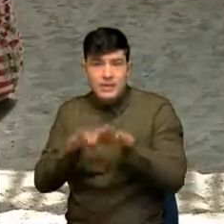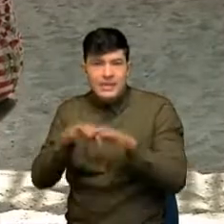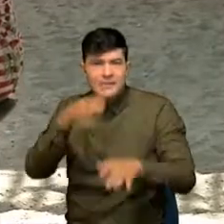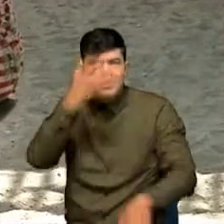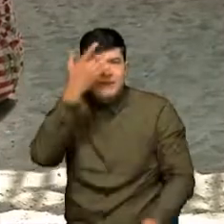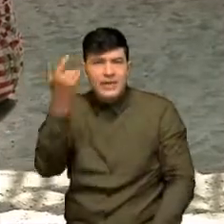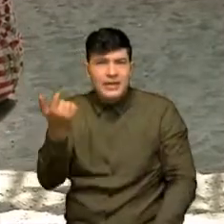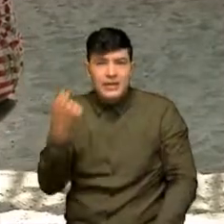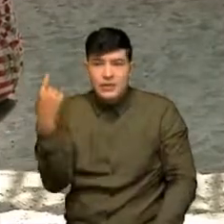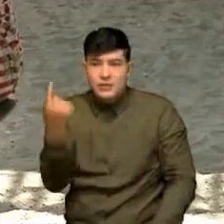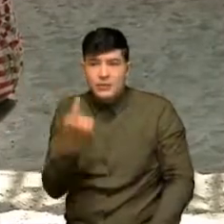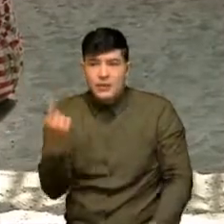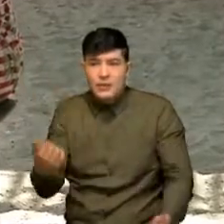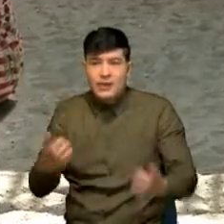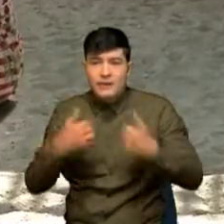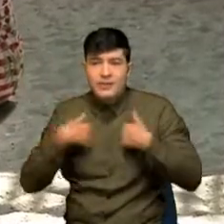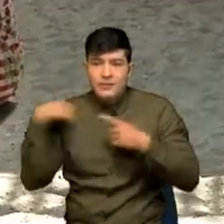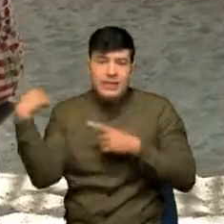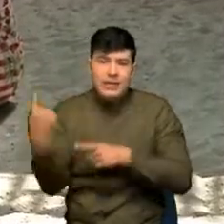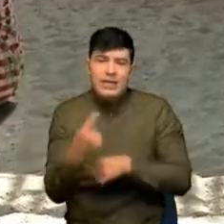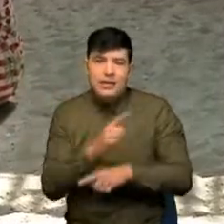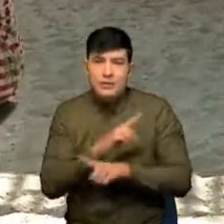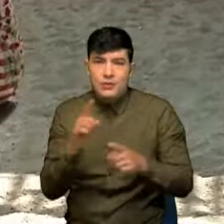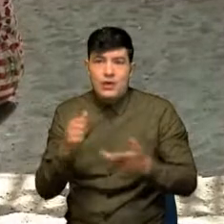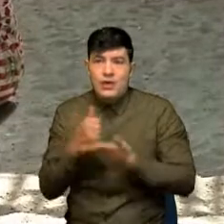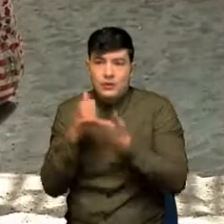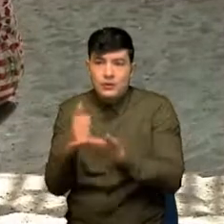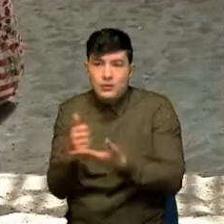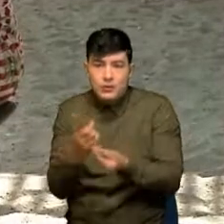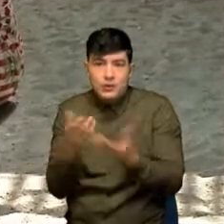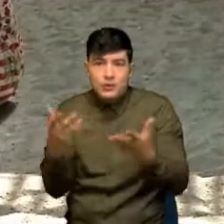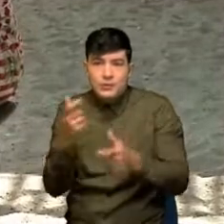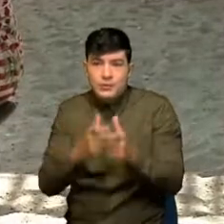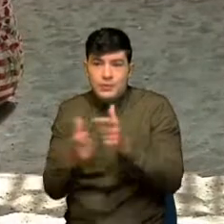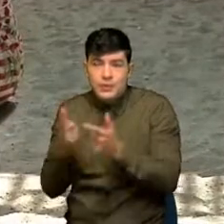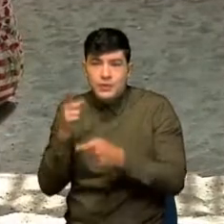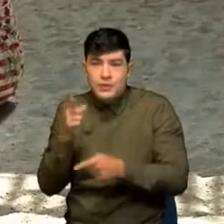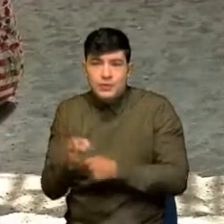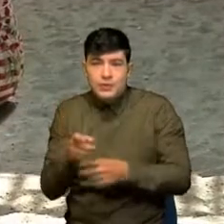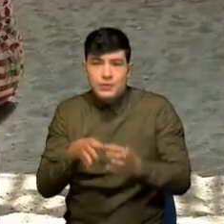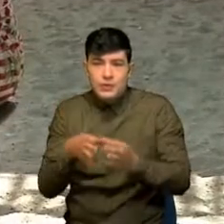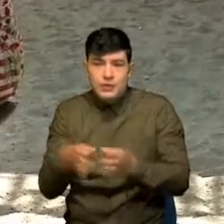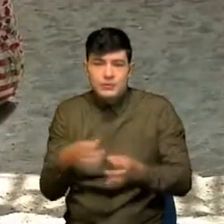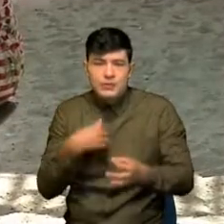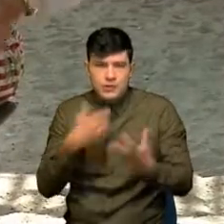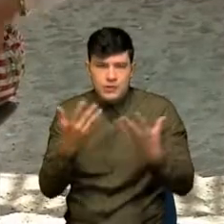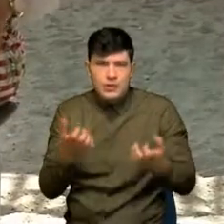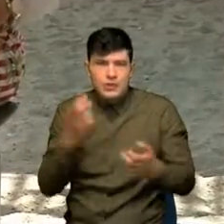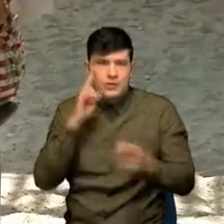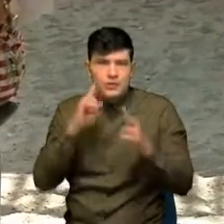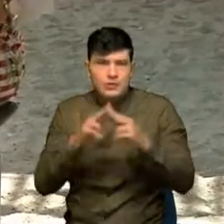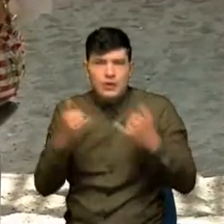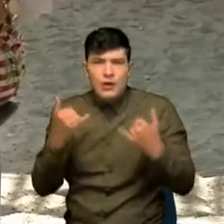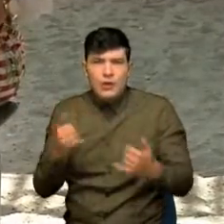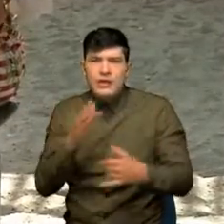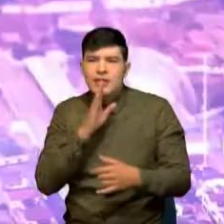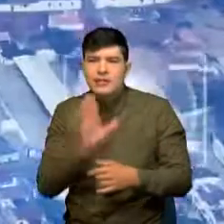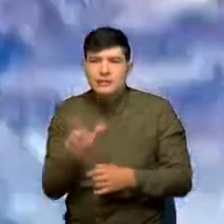solamente es un bien colectivo, sino un bien general. Ha ayudado a muchas personas del municipio. Quiero que aquí conozcan a nuestra heroína de hoy.